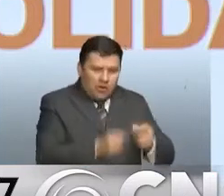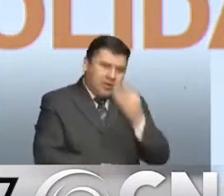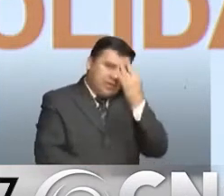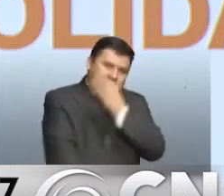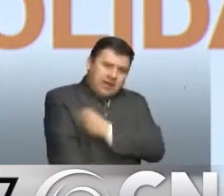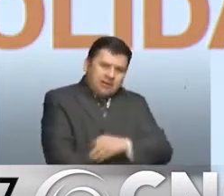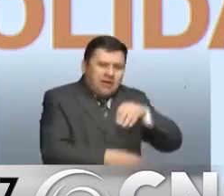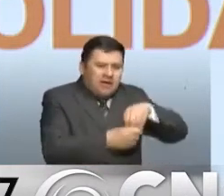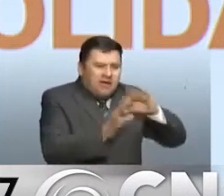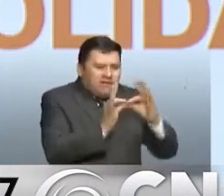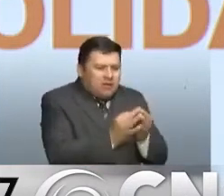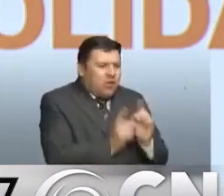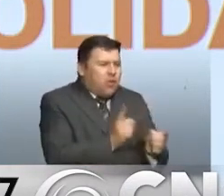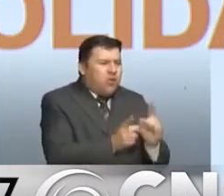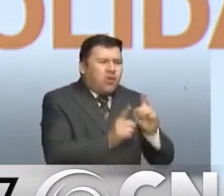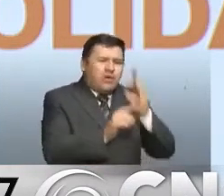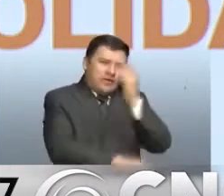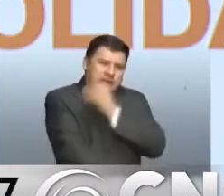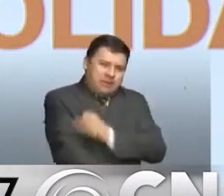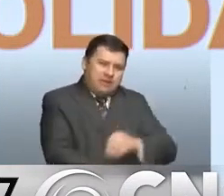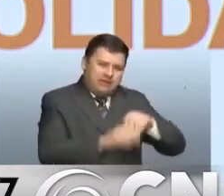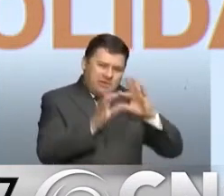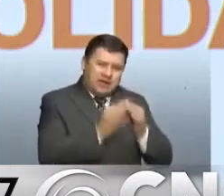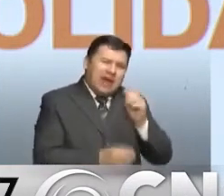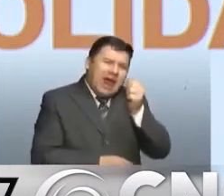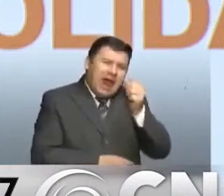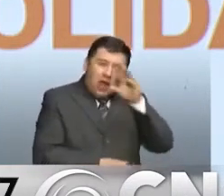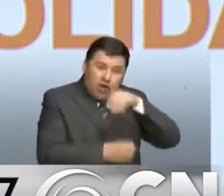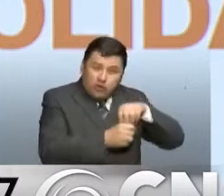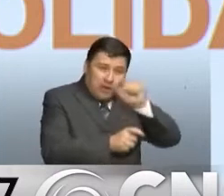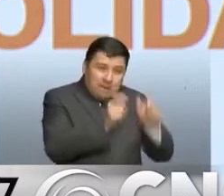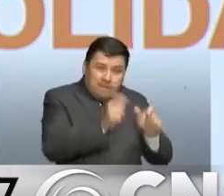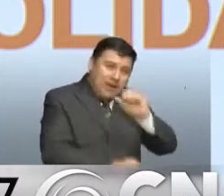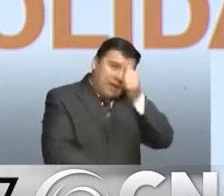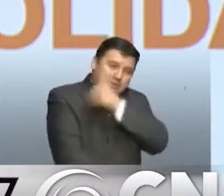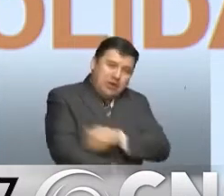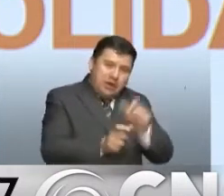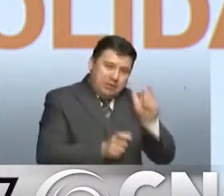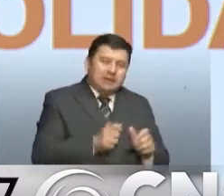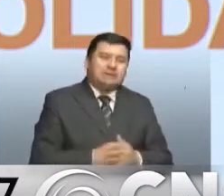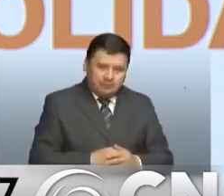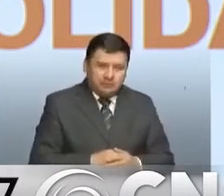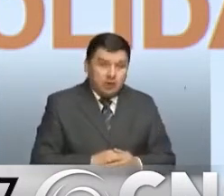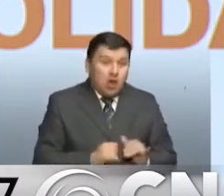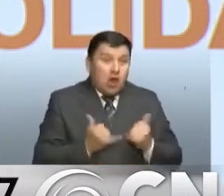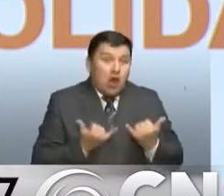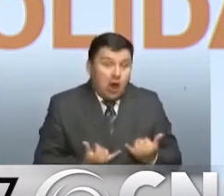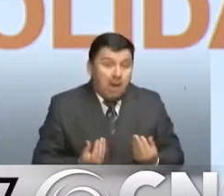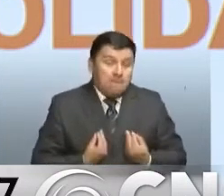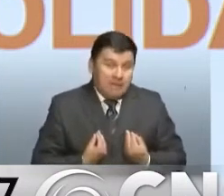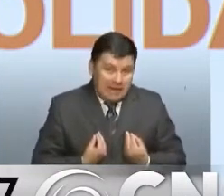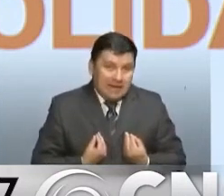núcleos de familia de colombianos casi más casi 10 millones de colombianos no están dentro de los programas sociales y hoy están viviendo